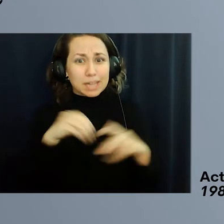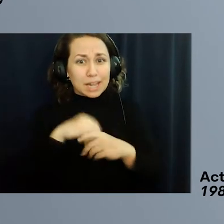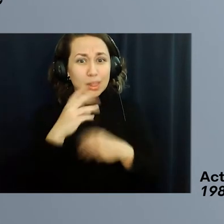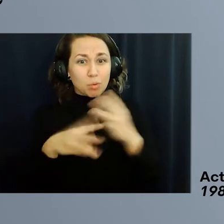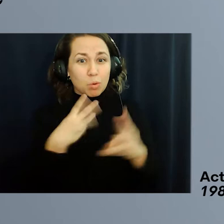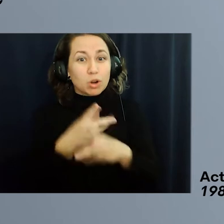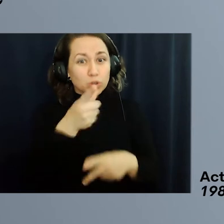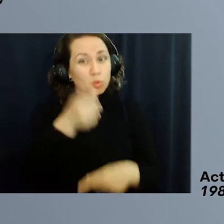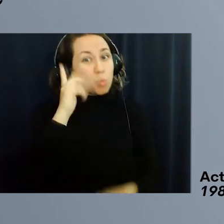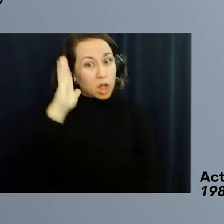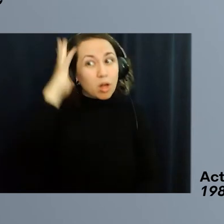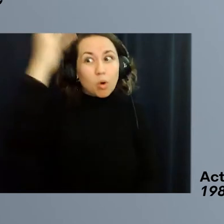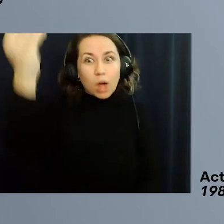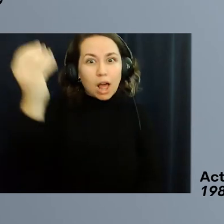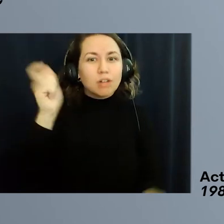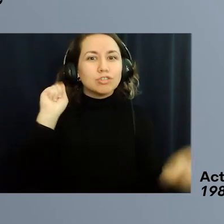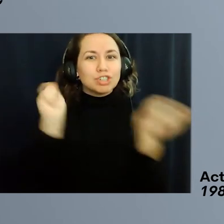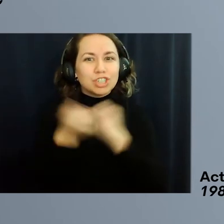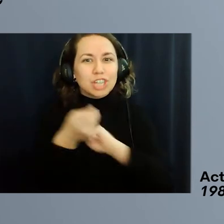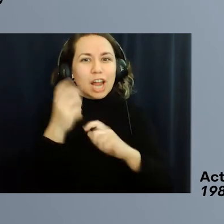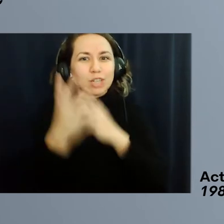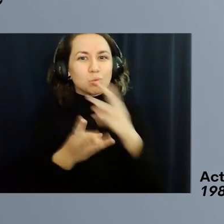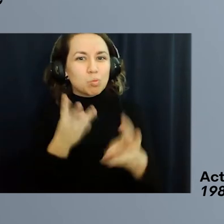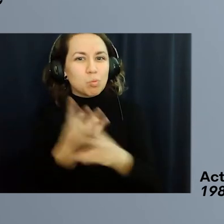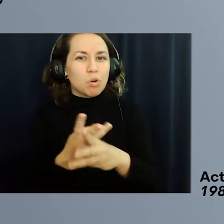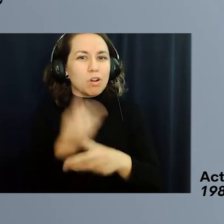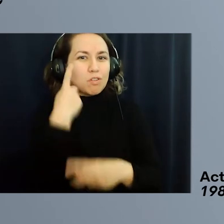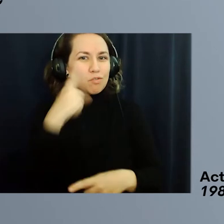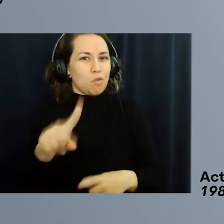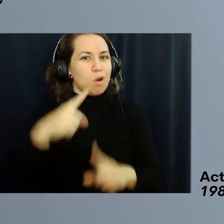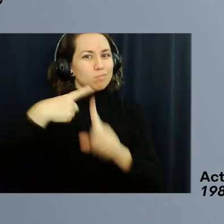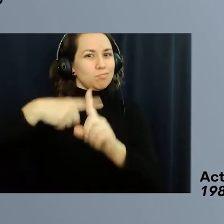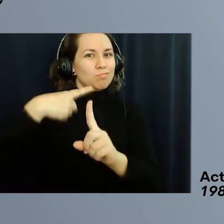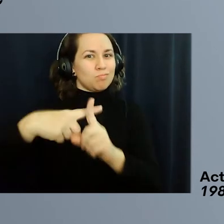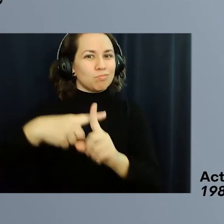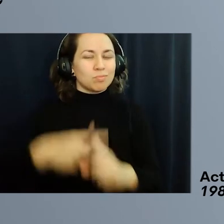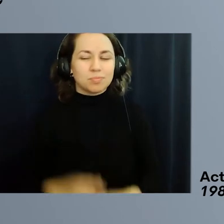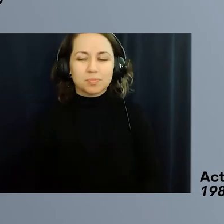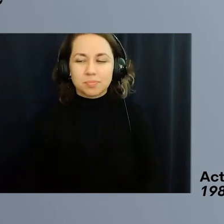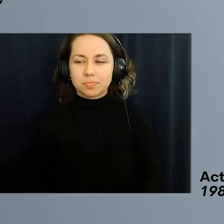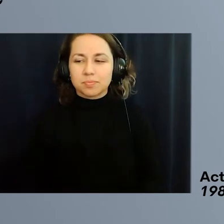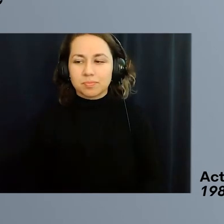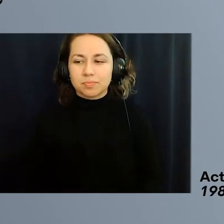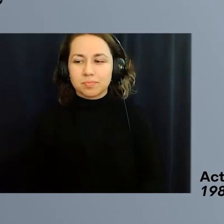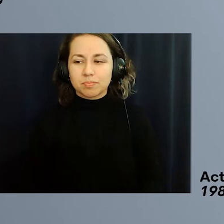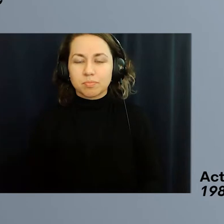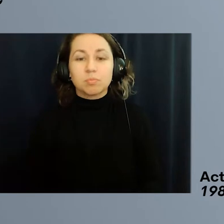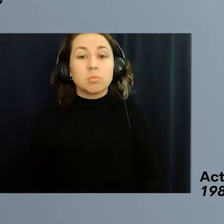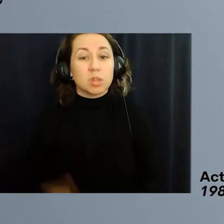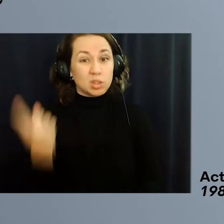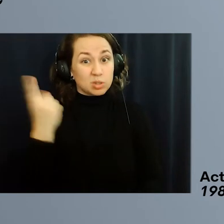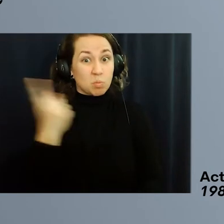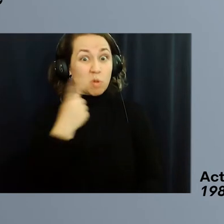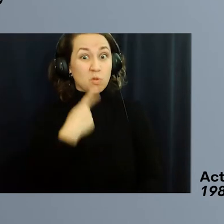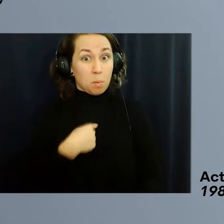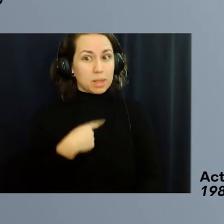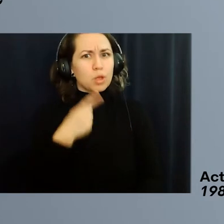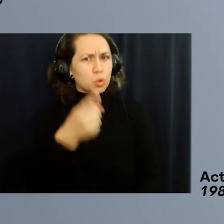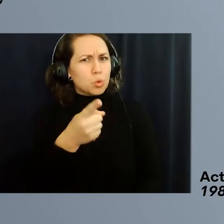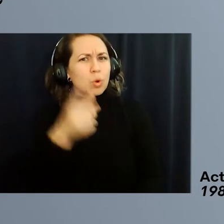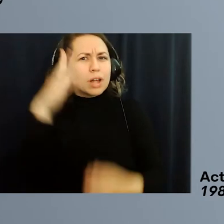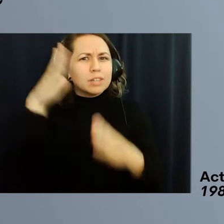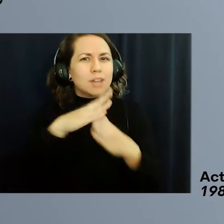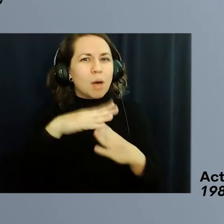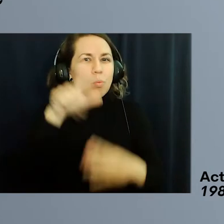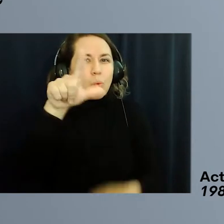que van a salir y cambiar el mundo para bien. Ahora entiendo que ustedes son los 100 mejores alumnos en todo el Distrito Escolar